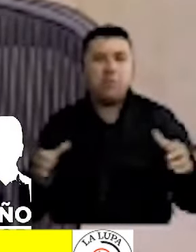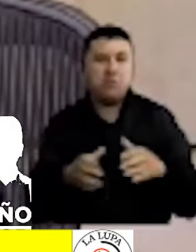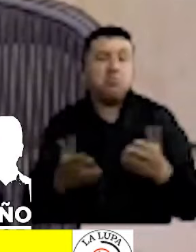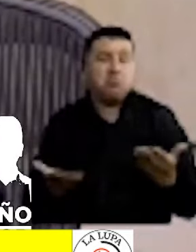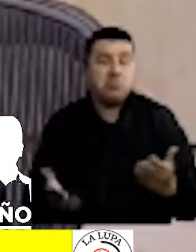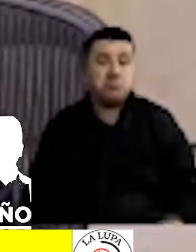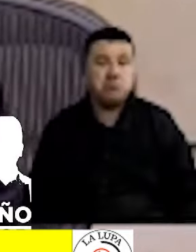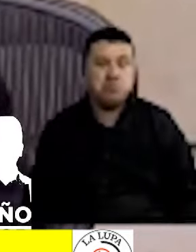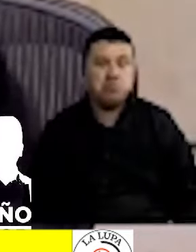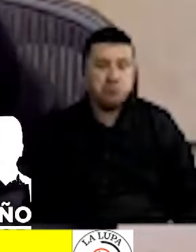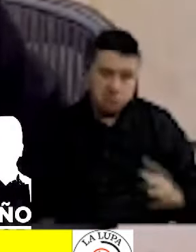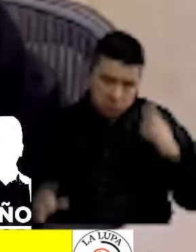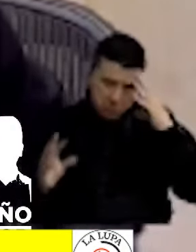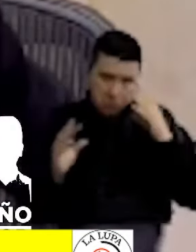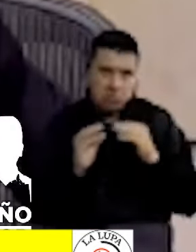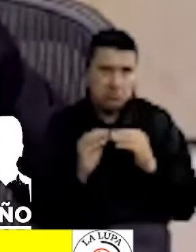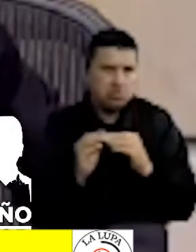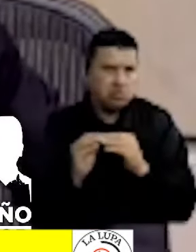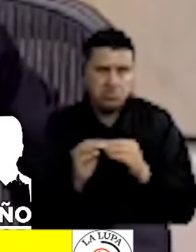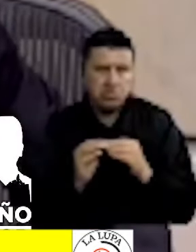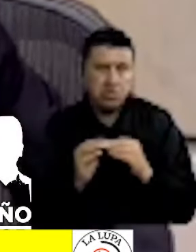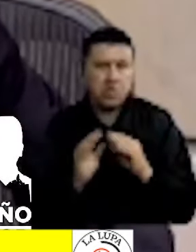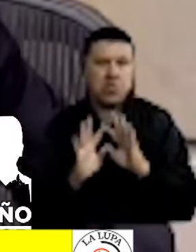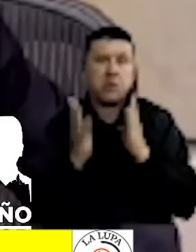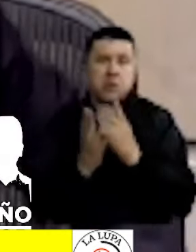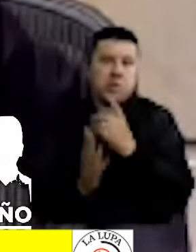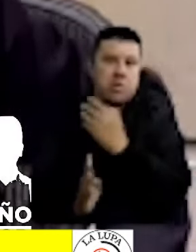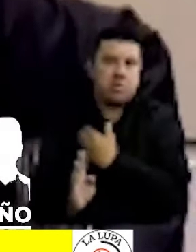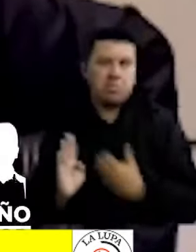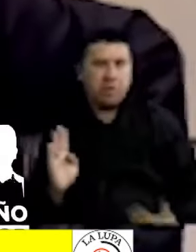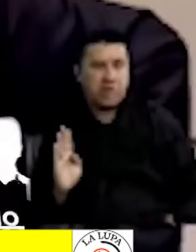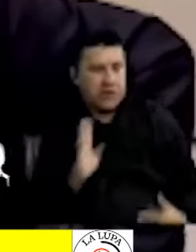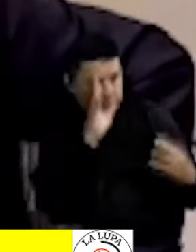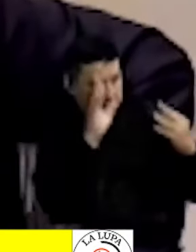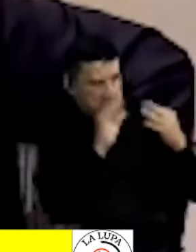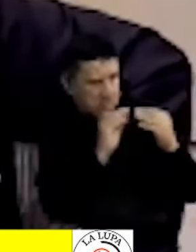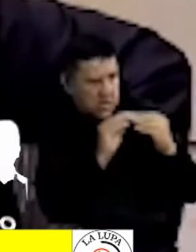a poner con la coordinación del señor presidente